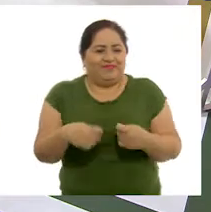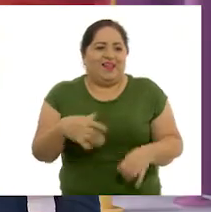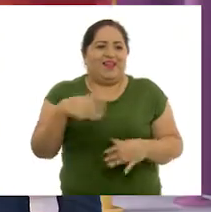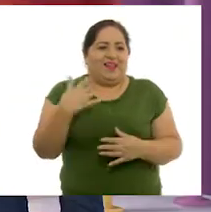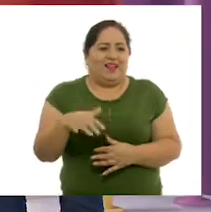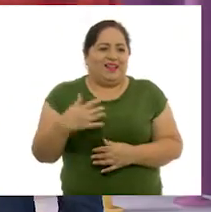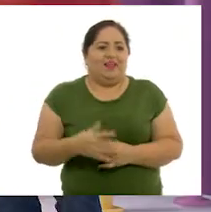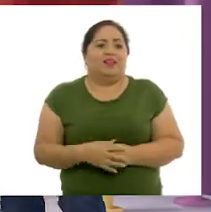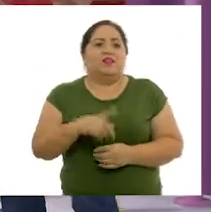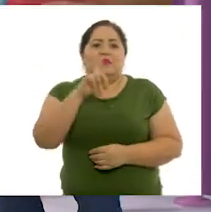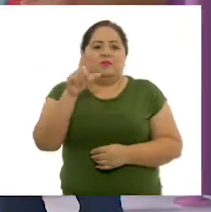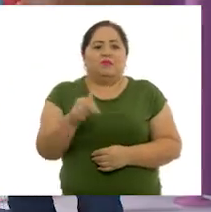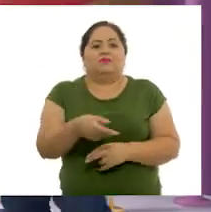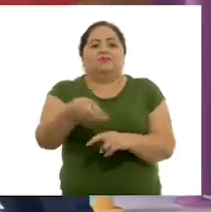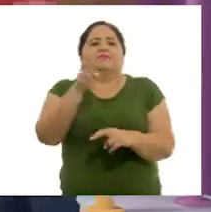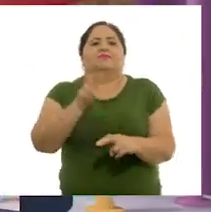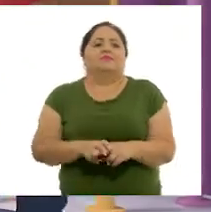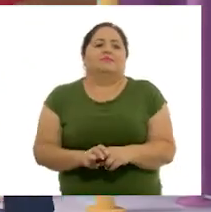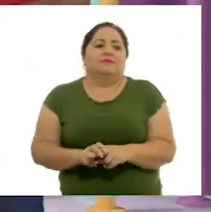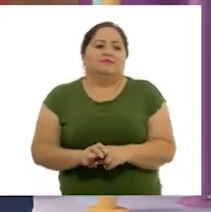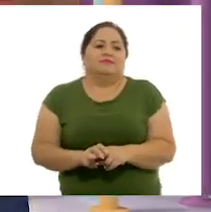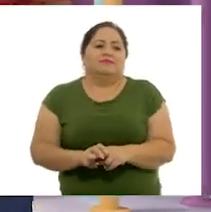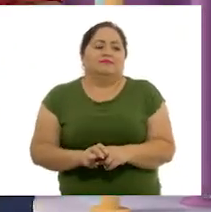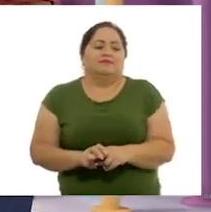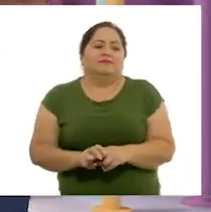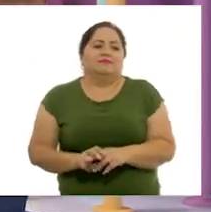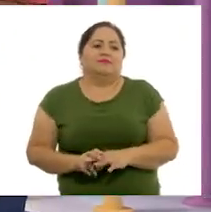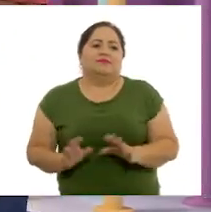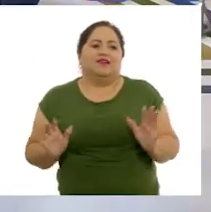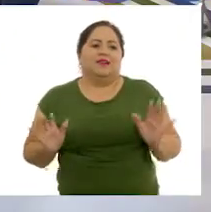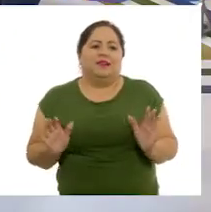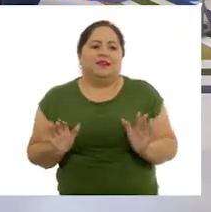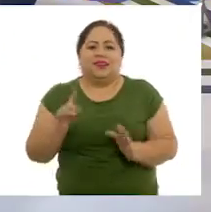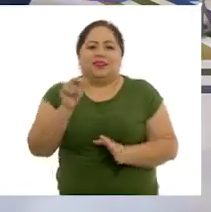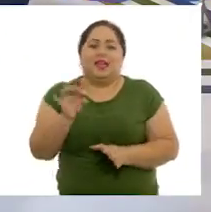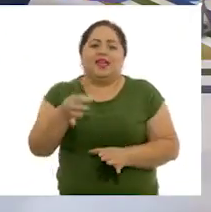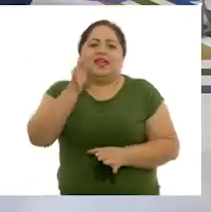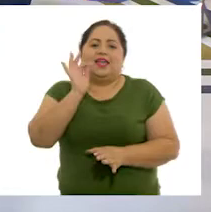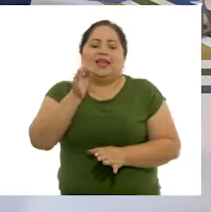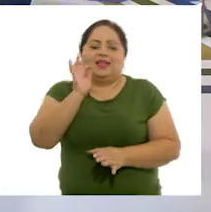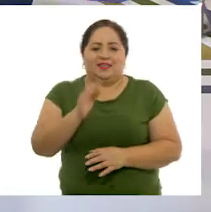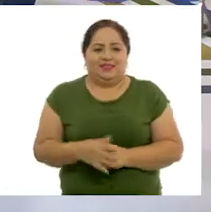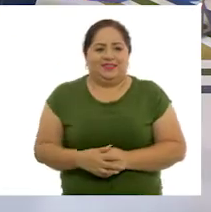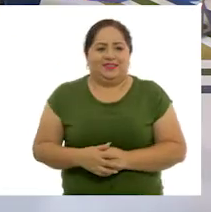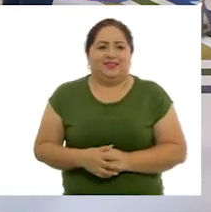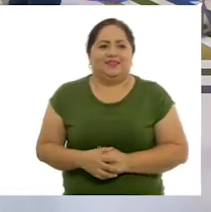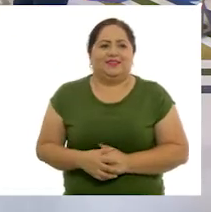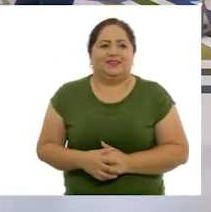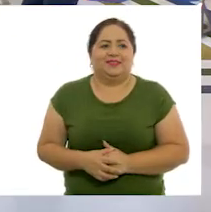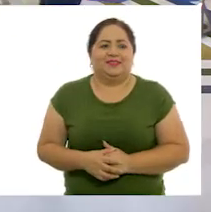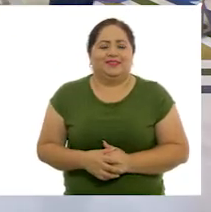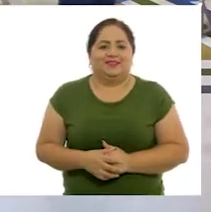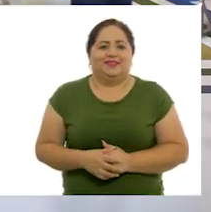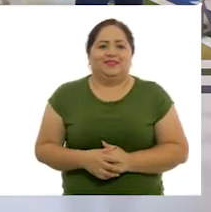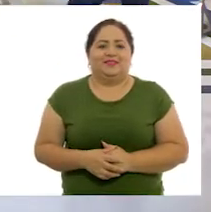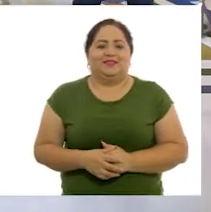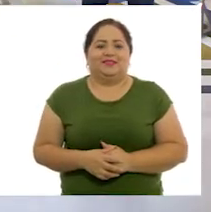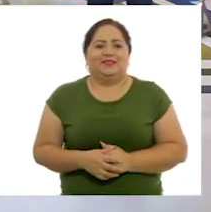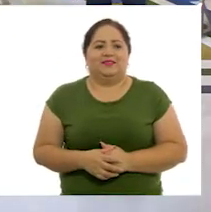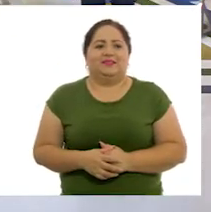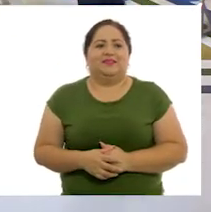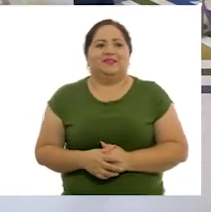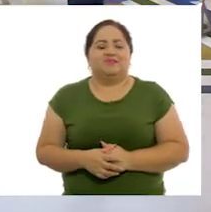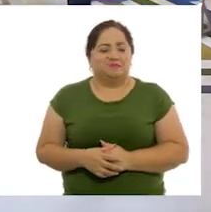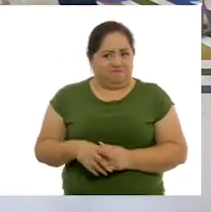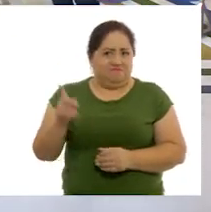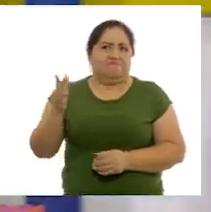El bordado para la comadrita. Y se volvió a sentar. Y ahí volvió a sentar. A tomar su tecito. A tomar el tecito. ¿Qué tal? ¿Qué